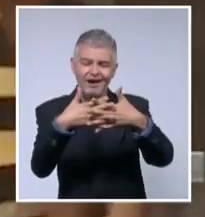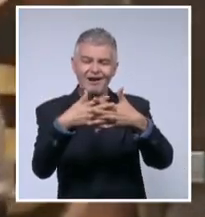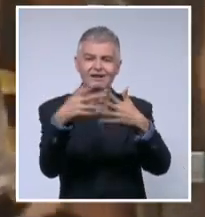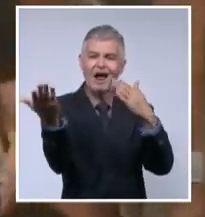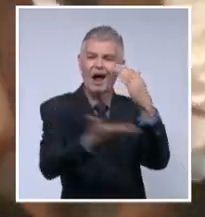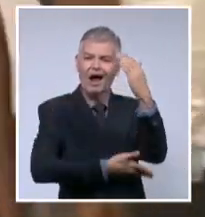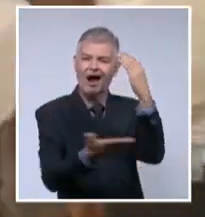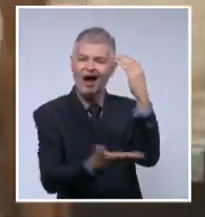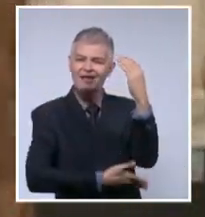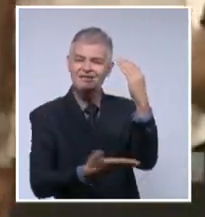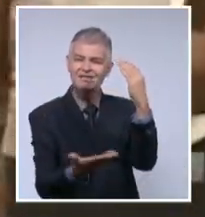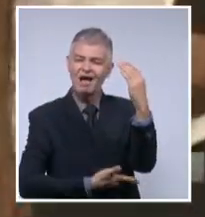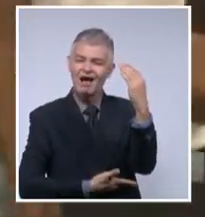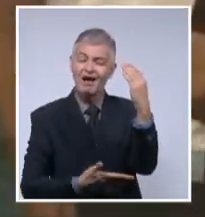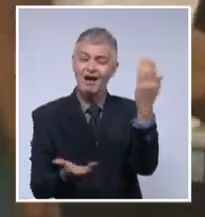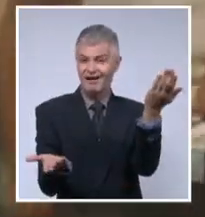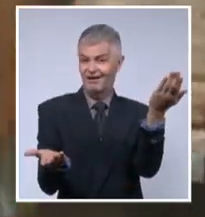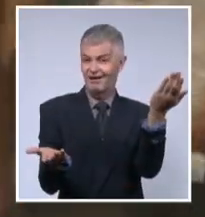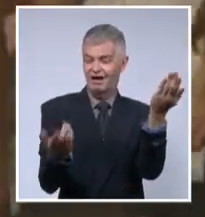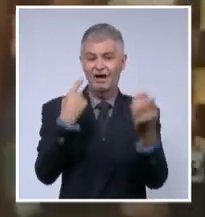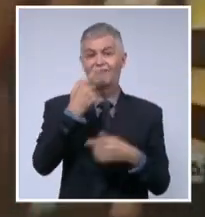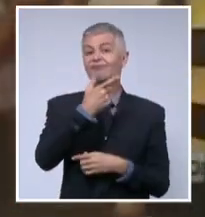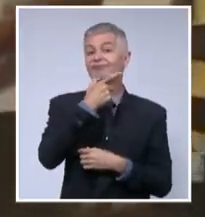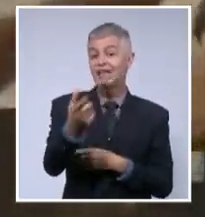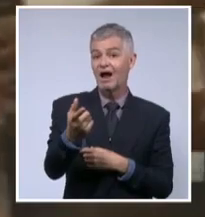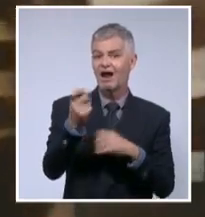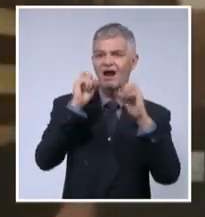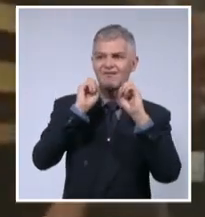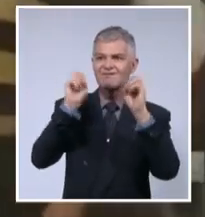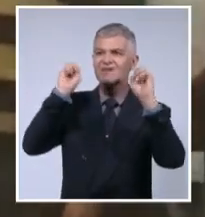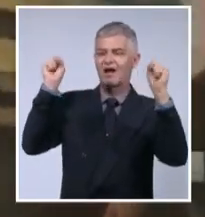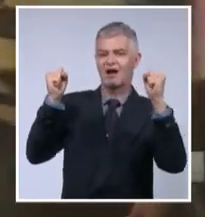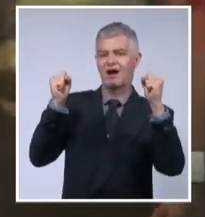Fidel que vibra en la montaña. Un rubí,